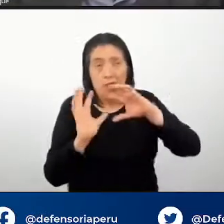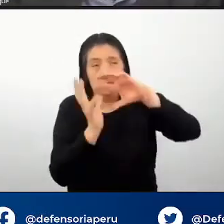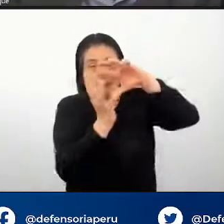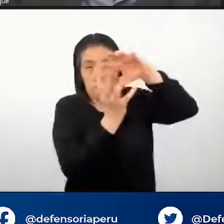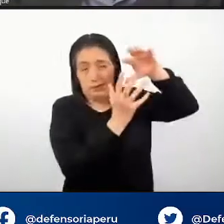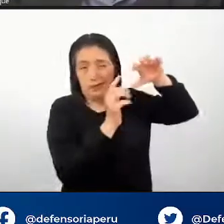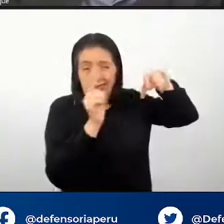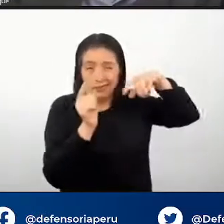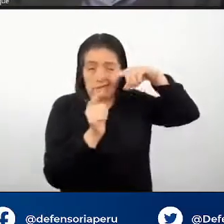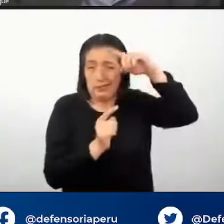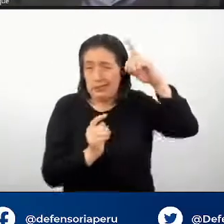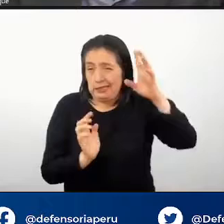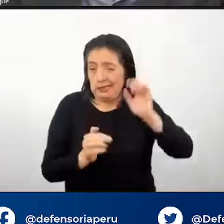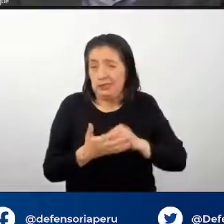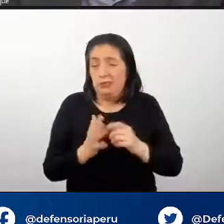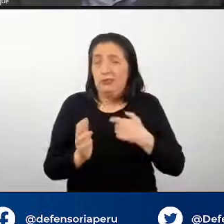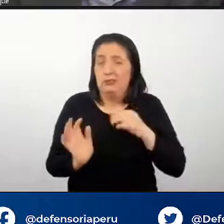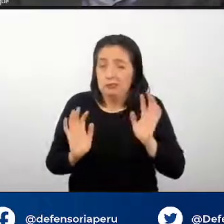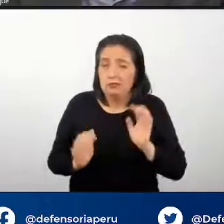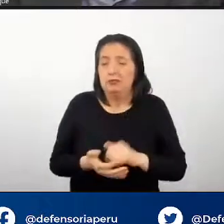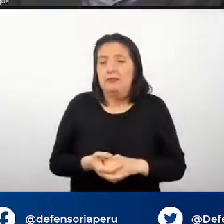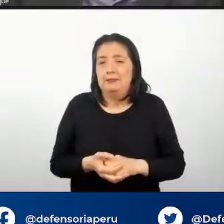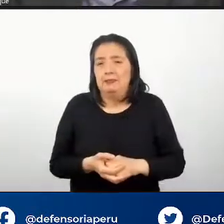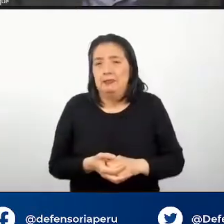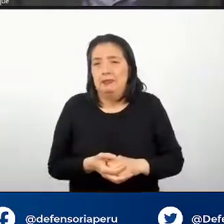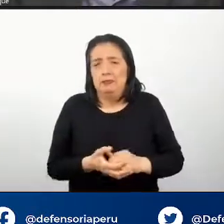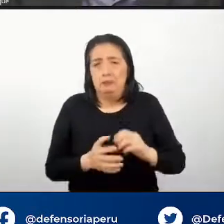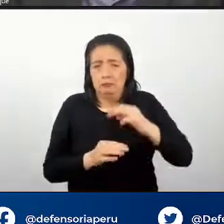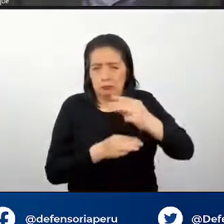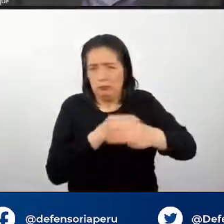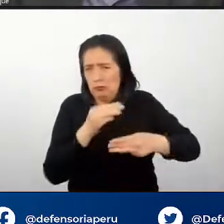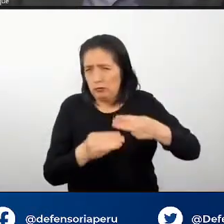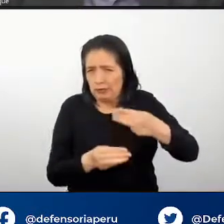sido una situación mundial,